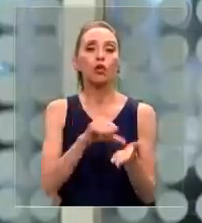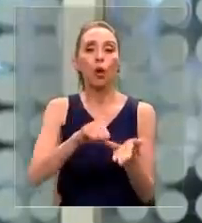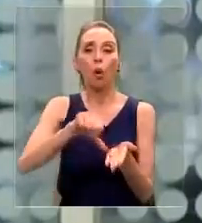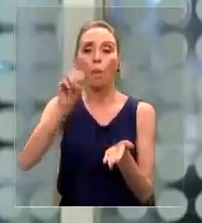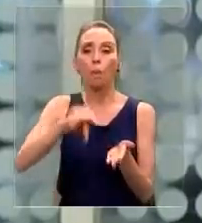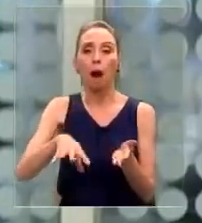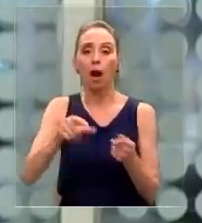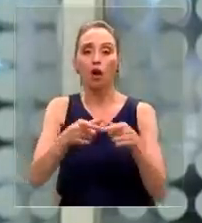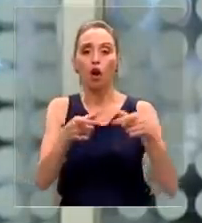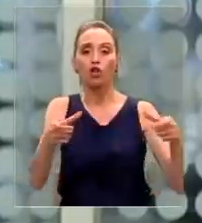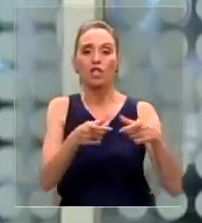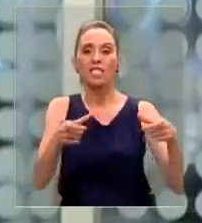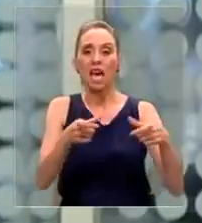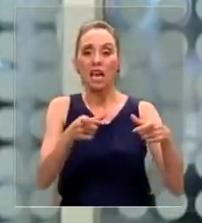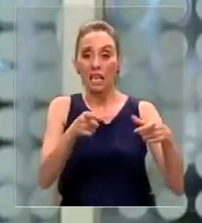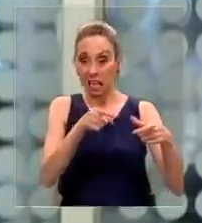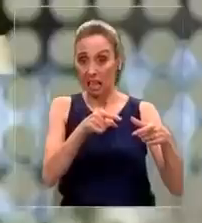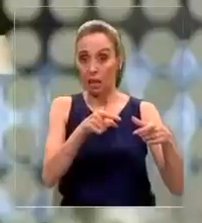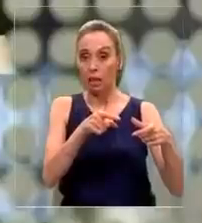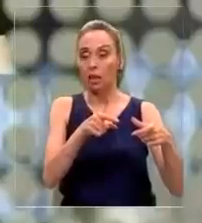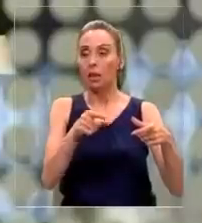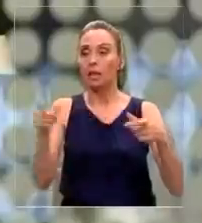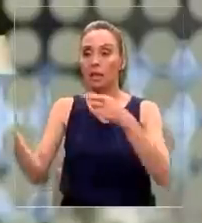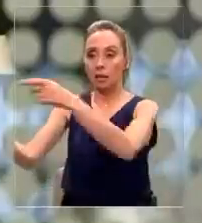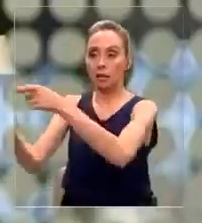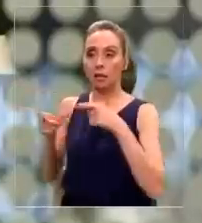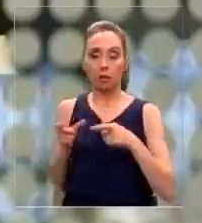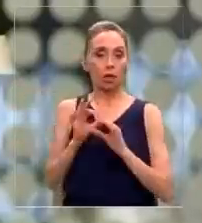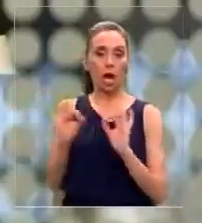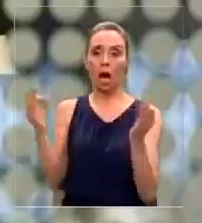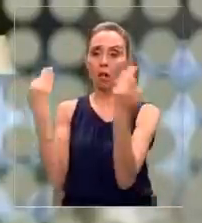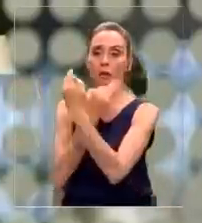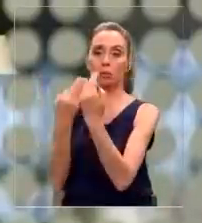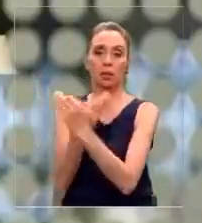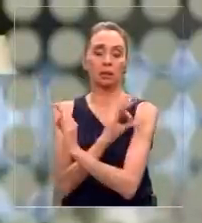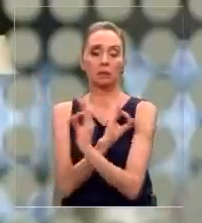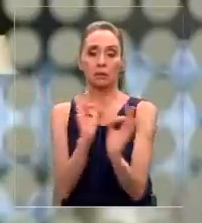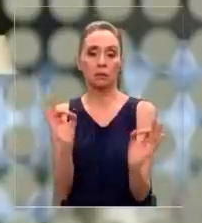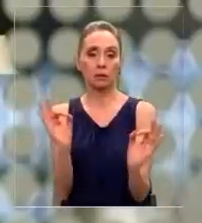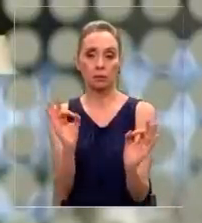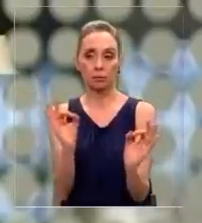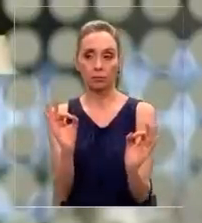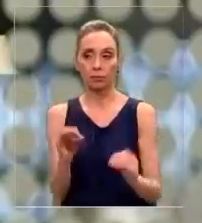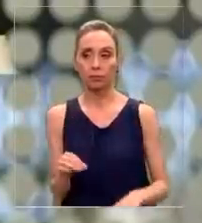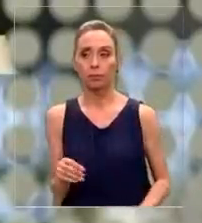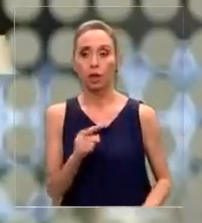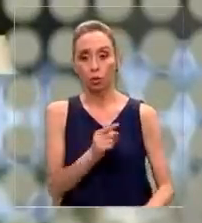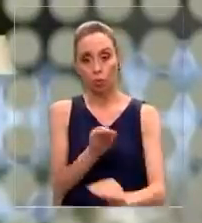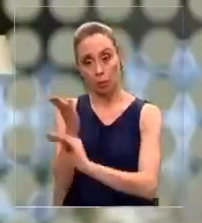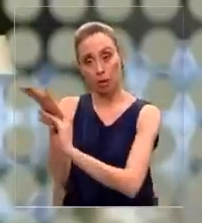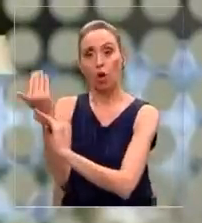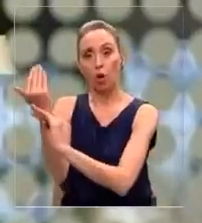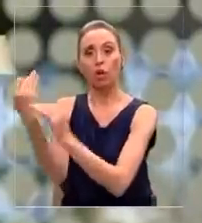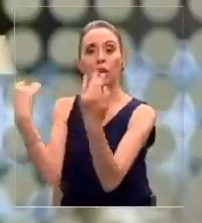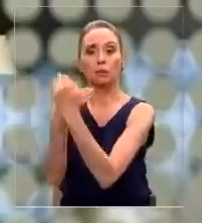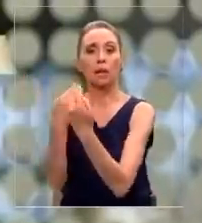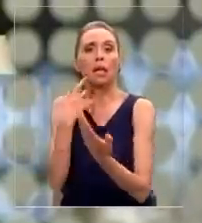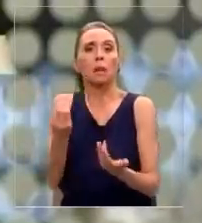cubierto estos cheques que te emitió a ti? No, ninguna explicación. ¿Y le has pedido